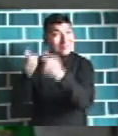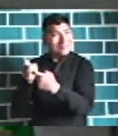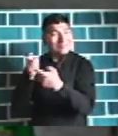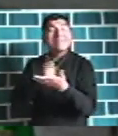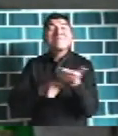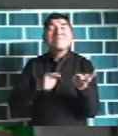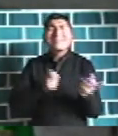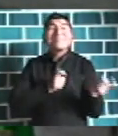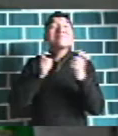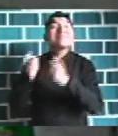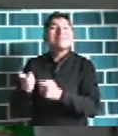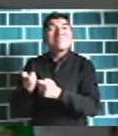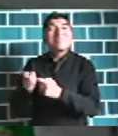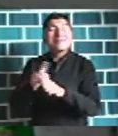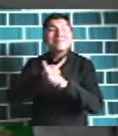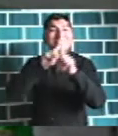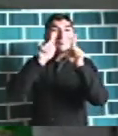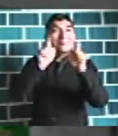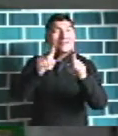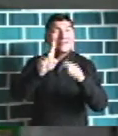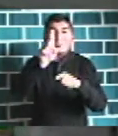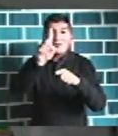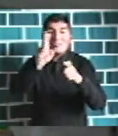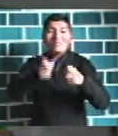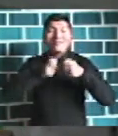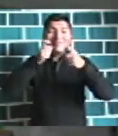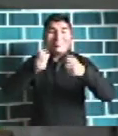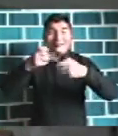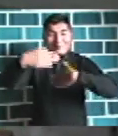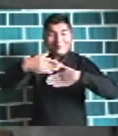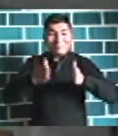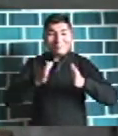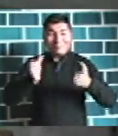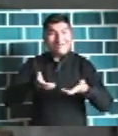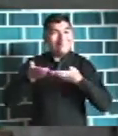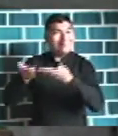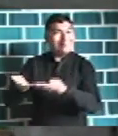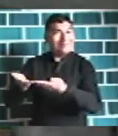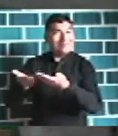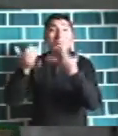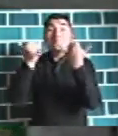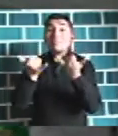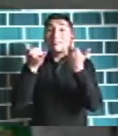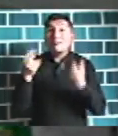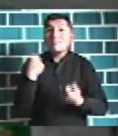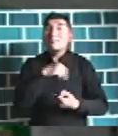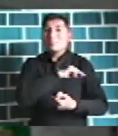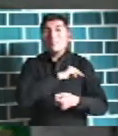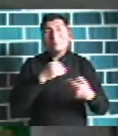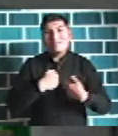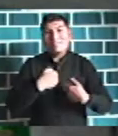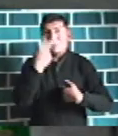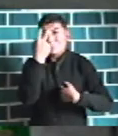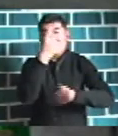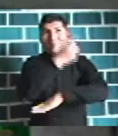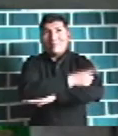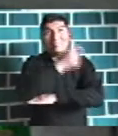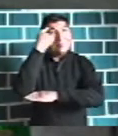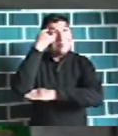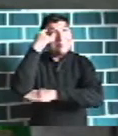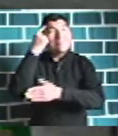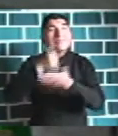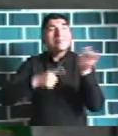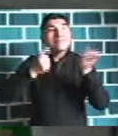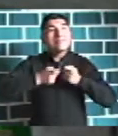lleva un regalo no y ahora tenemos todavía dos días para pensar que